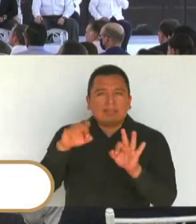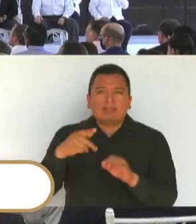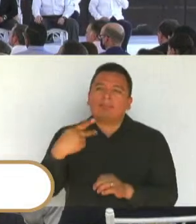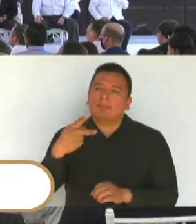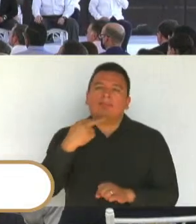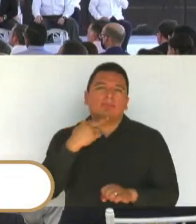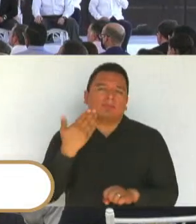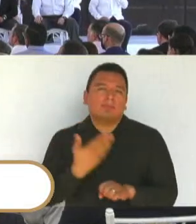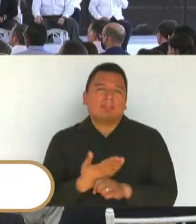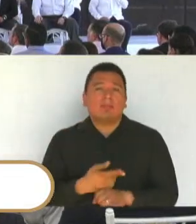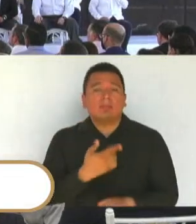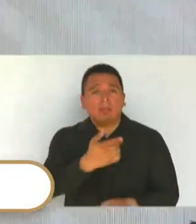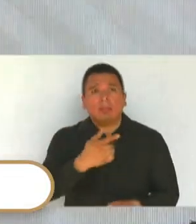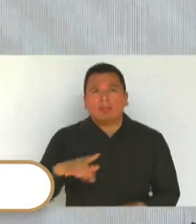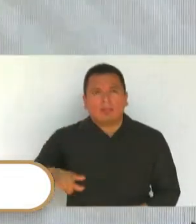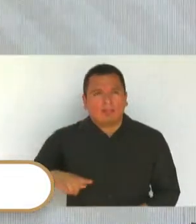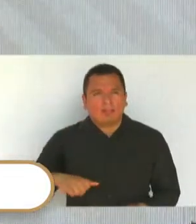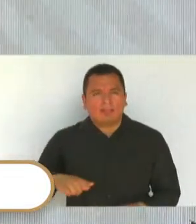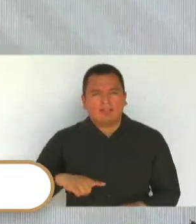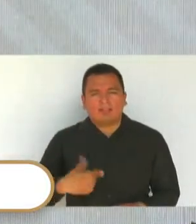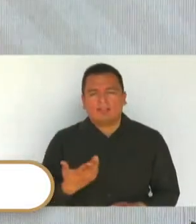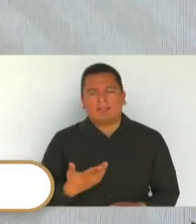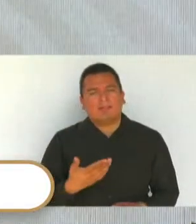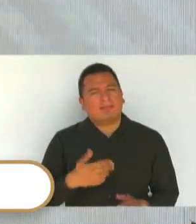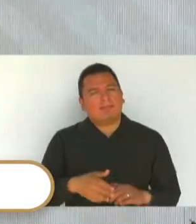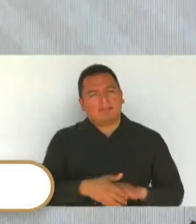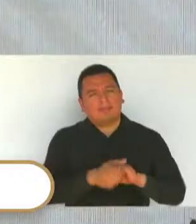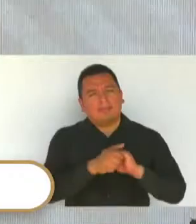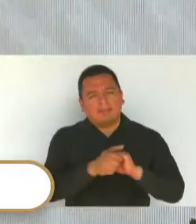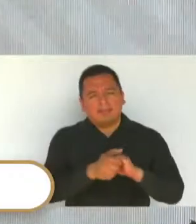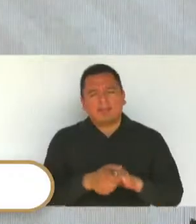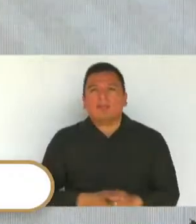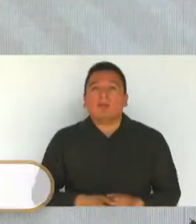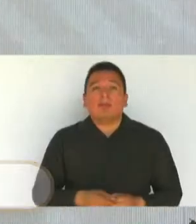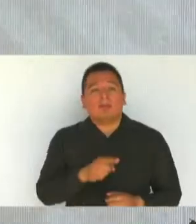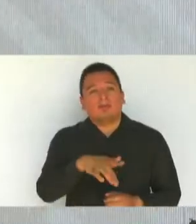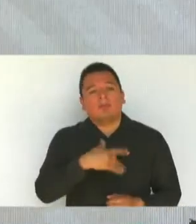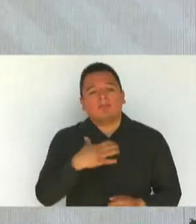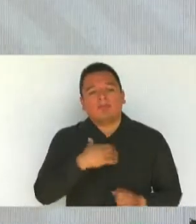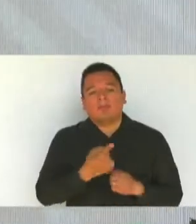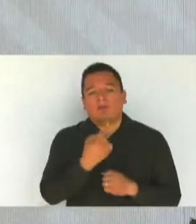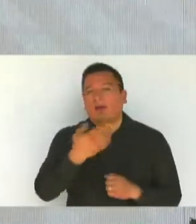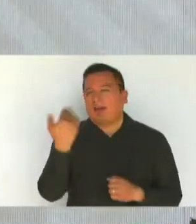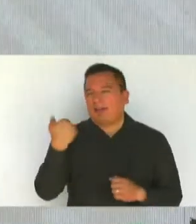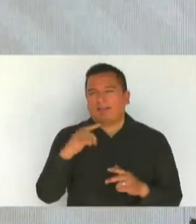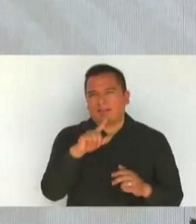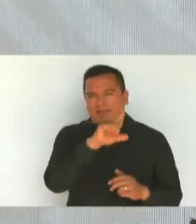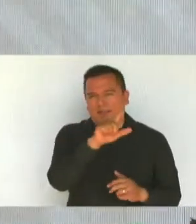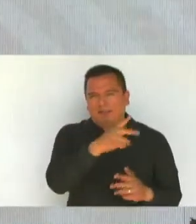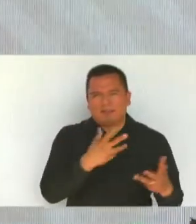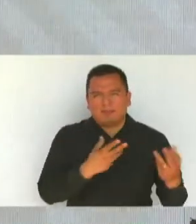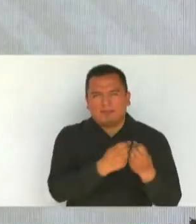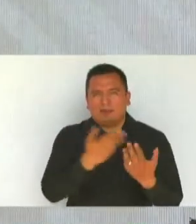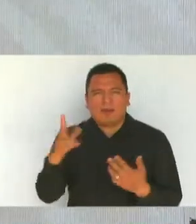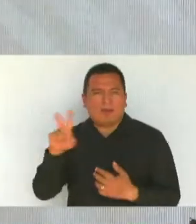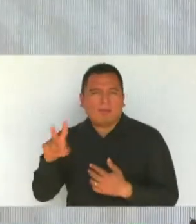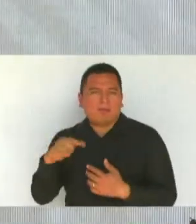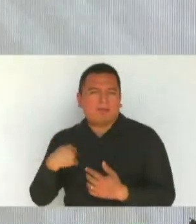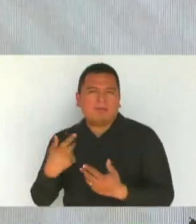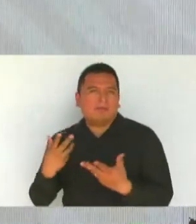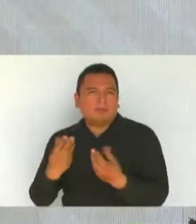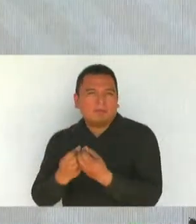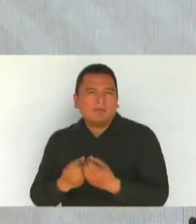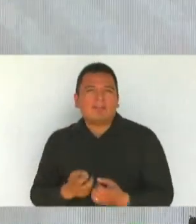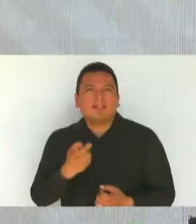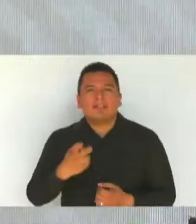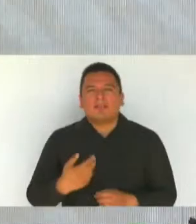al señor gobernador. Le digo que anda de buenas porque empecé la semana con usted y le estoy terminando con usted. Creo que muy buenas noticias y así lo